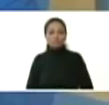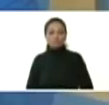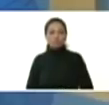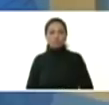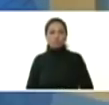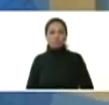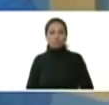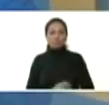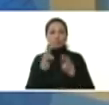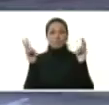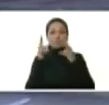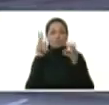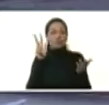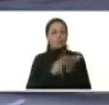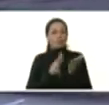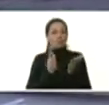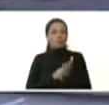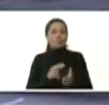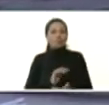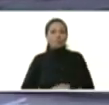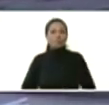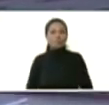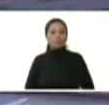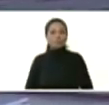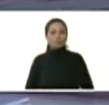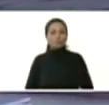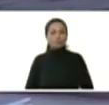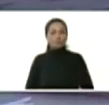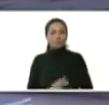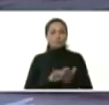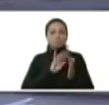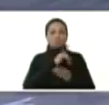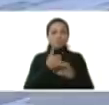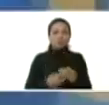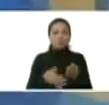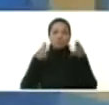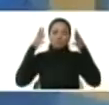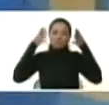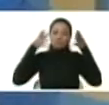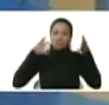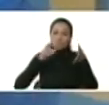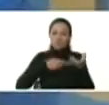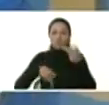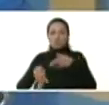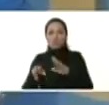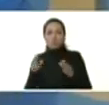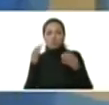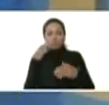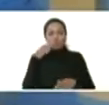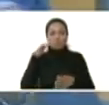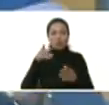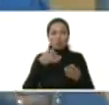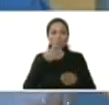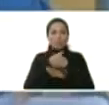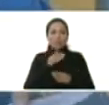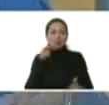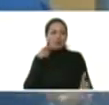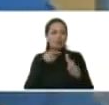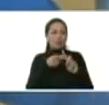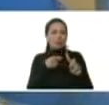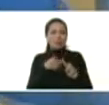y vencer, aprobado. Aprobado el programa de capacitación de constructores populares para ir en la línea